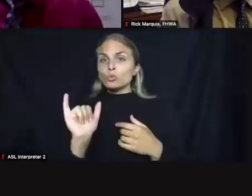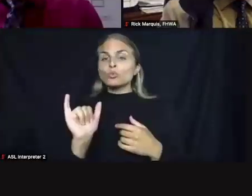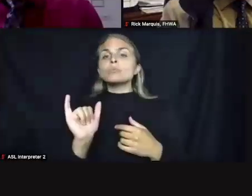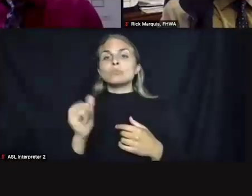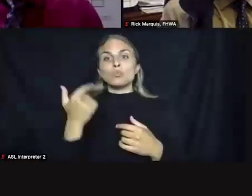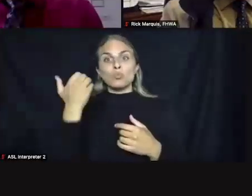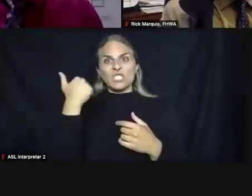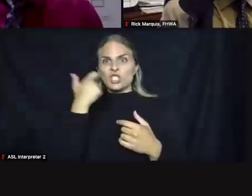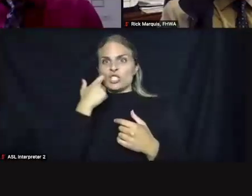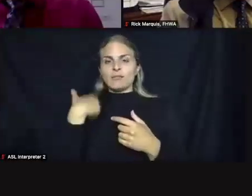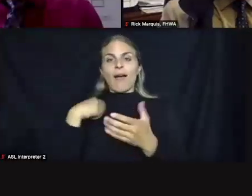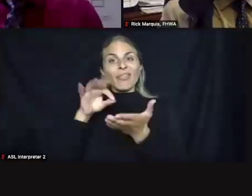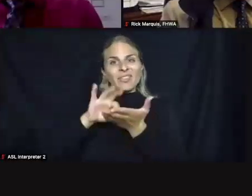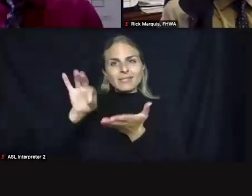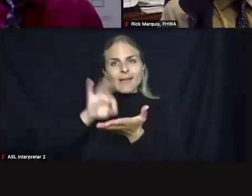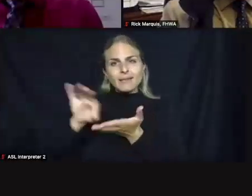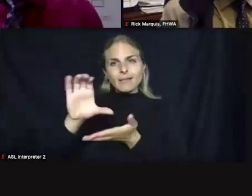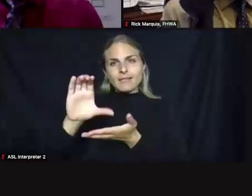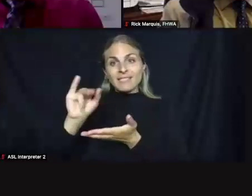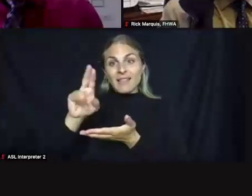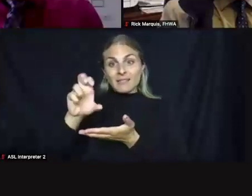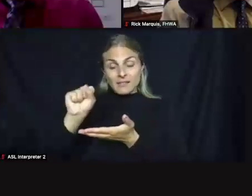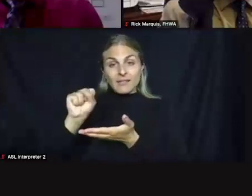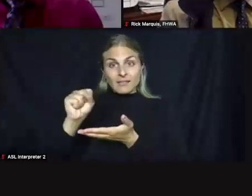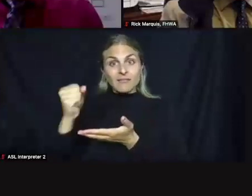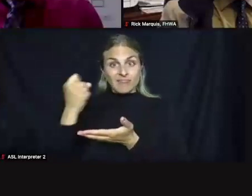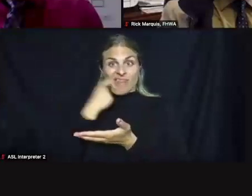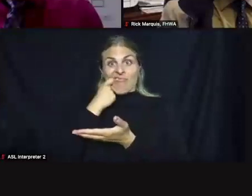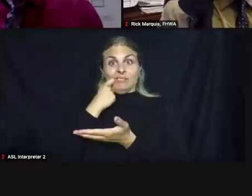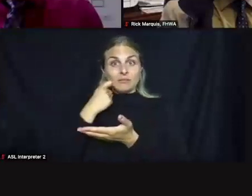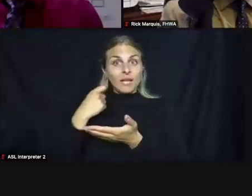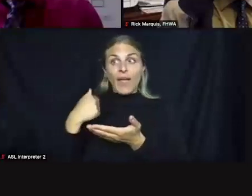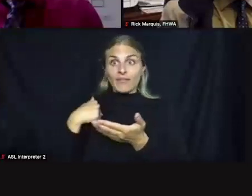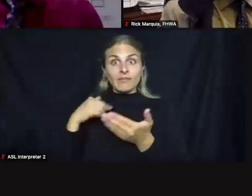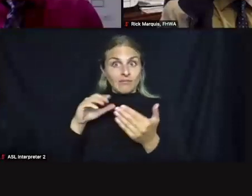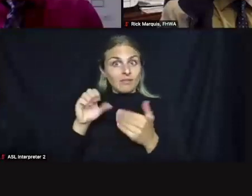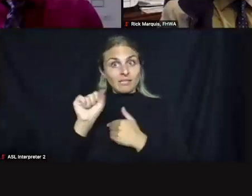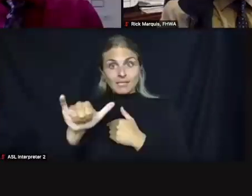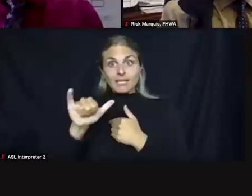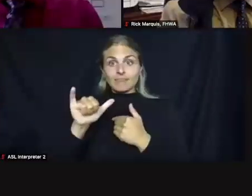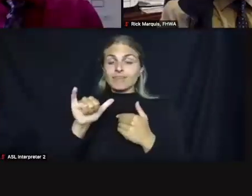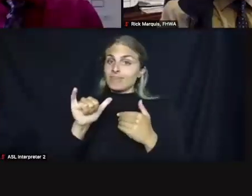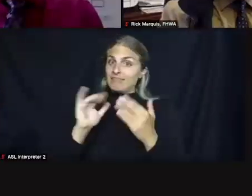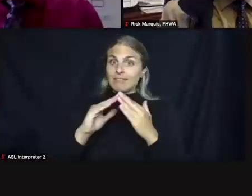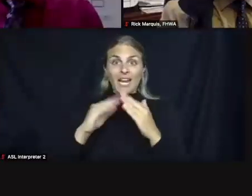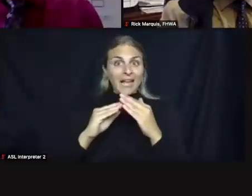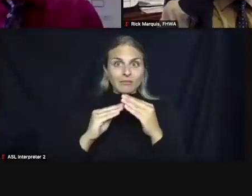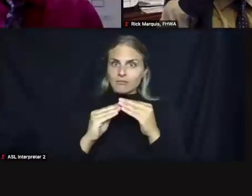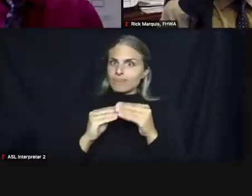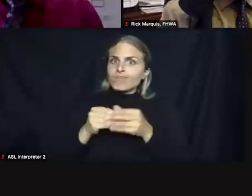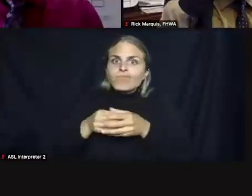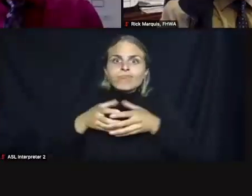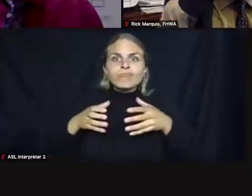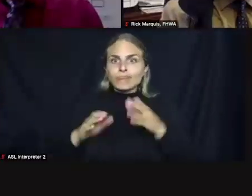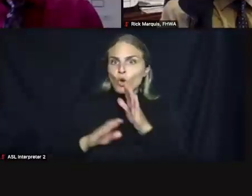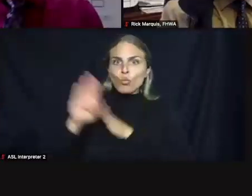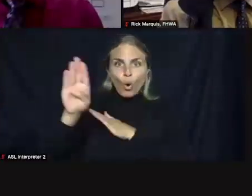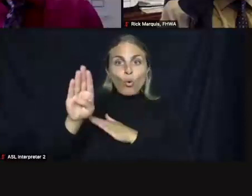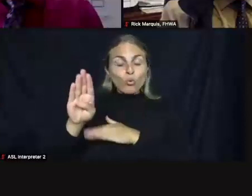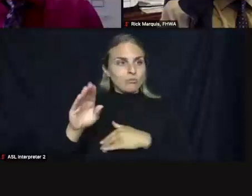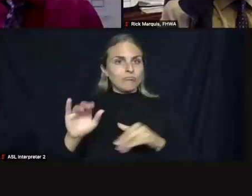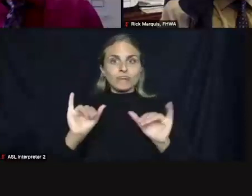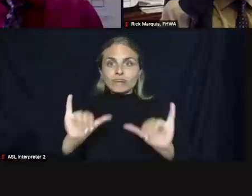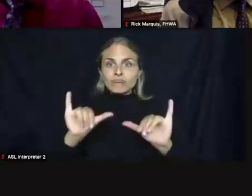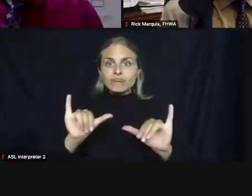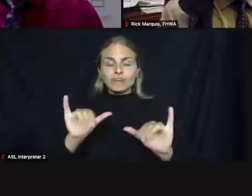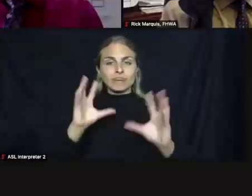El otro factor, acabamos de recibir el censo de Syracuse. Syracuse ha crecido.